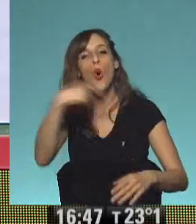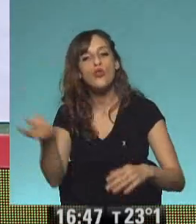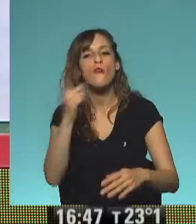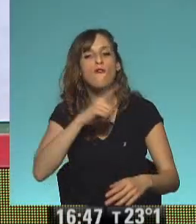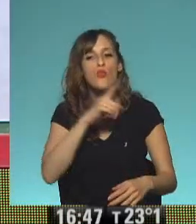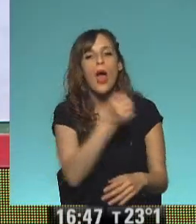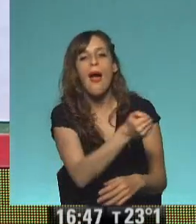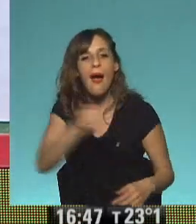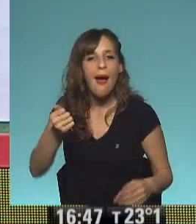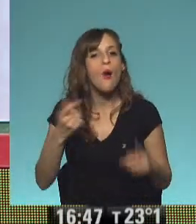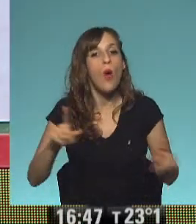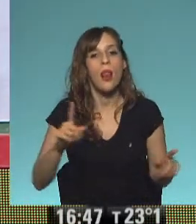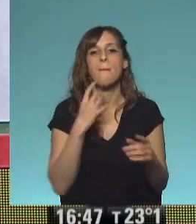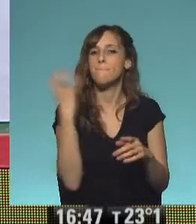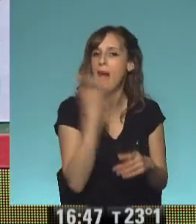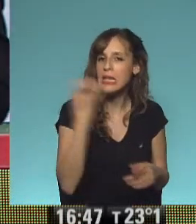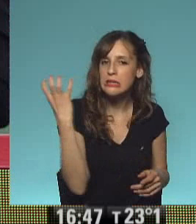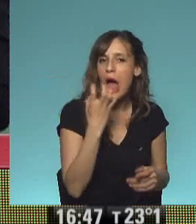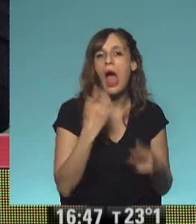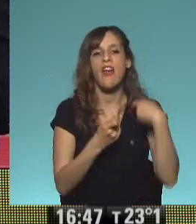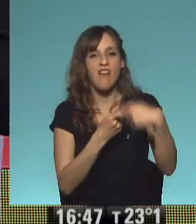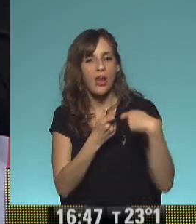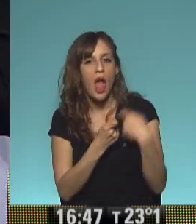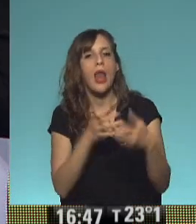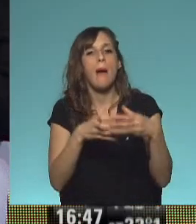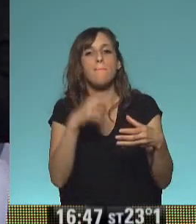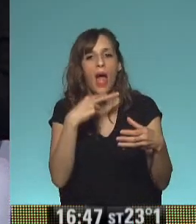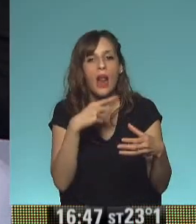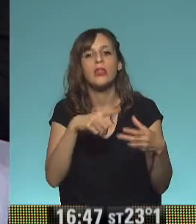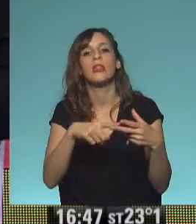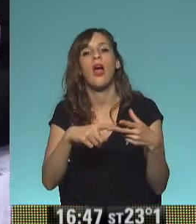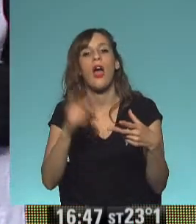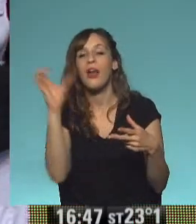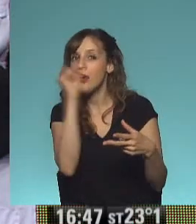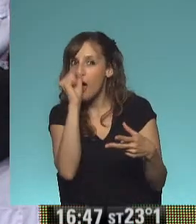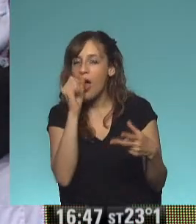manzana falta banana naranja